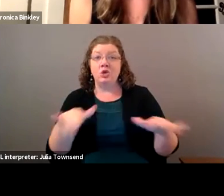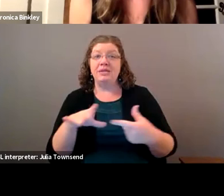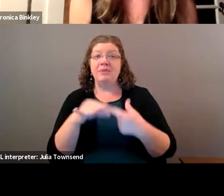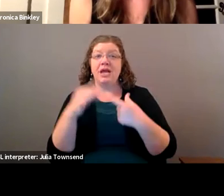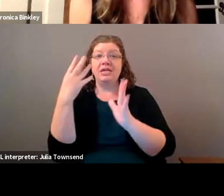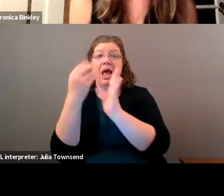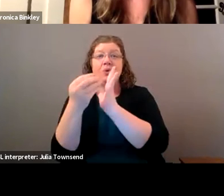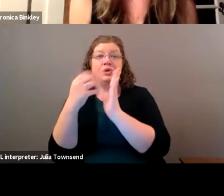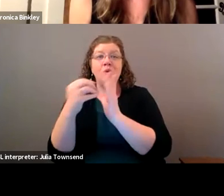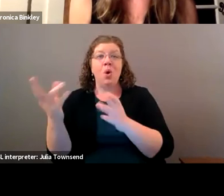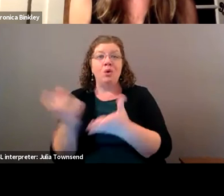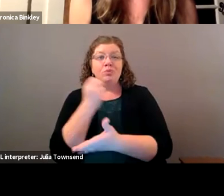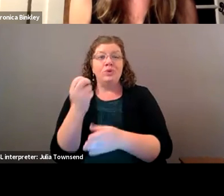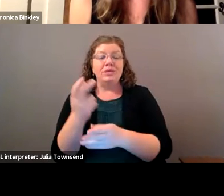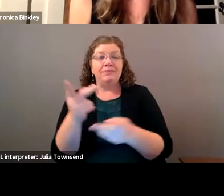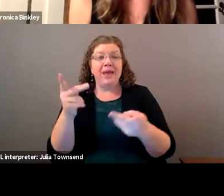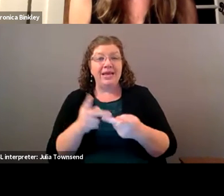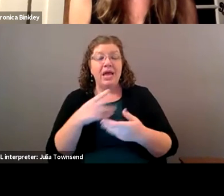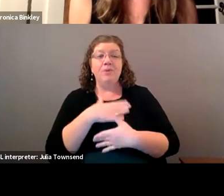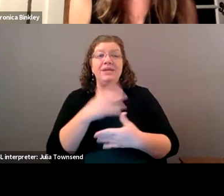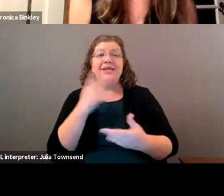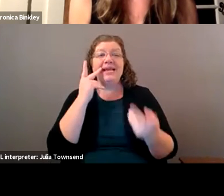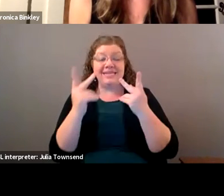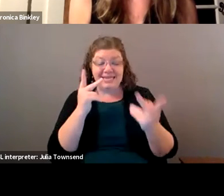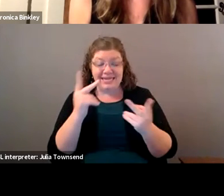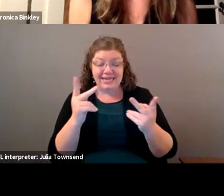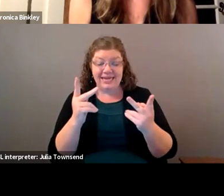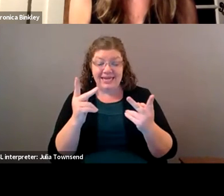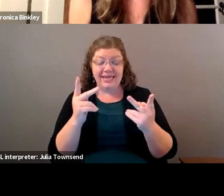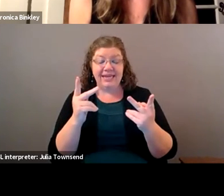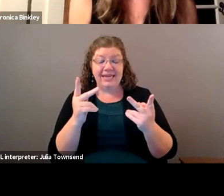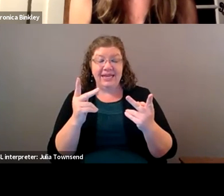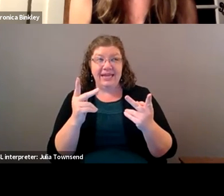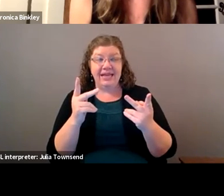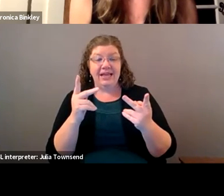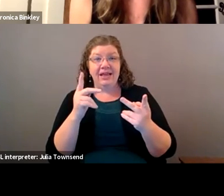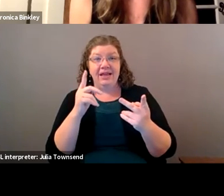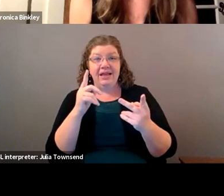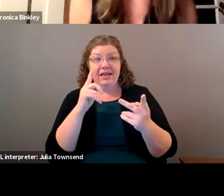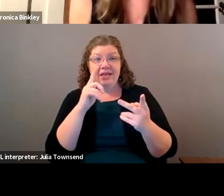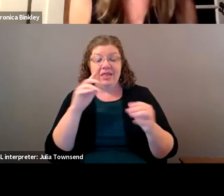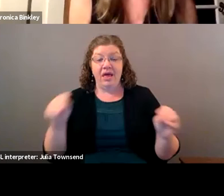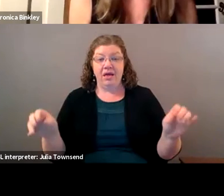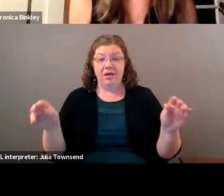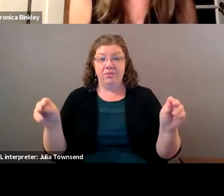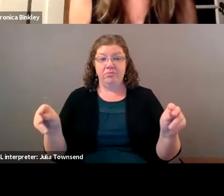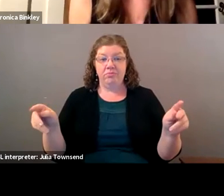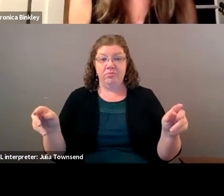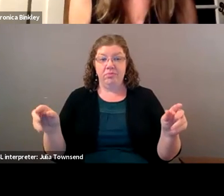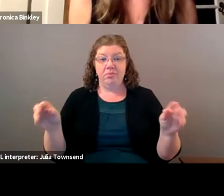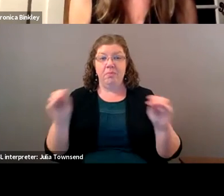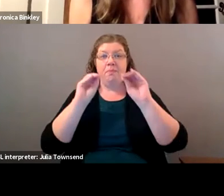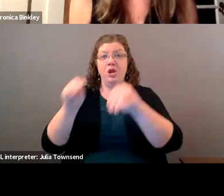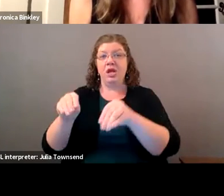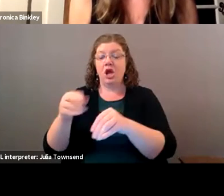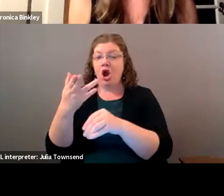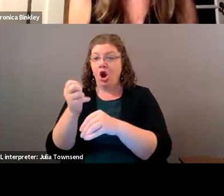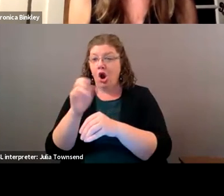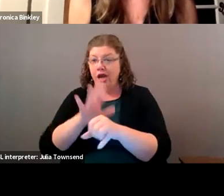el que estén al aire libre y usar el espacio afuera, he visto la necesidad